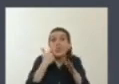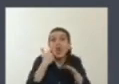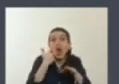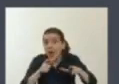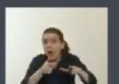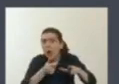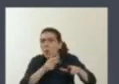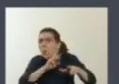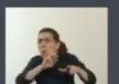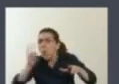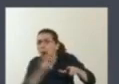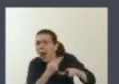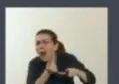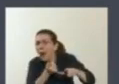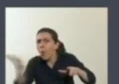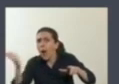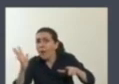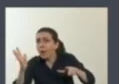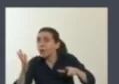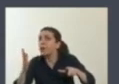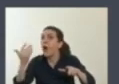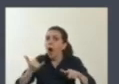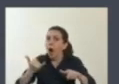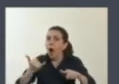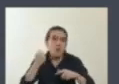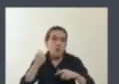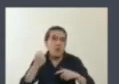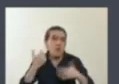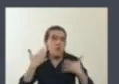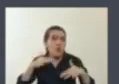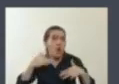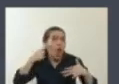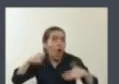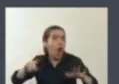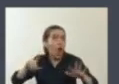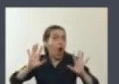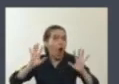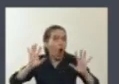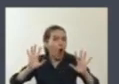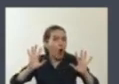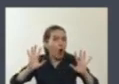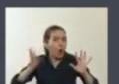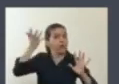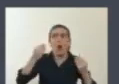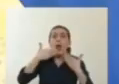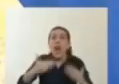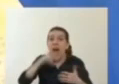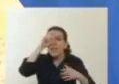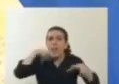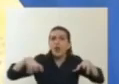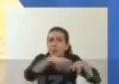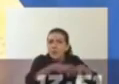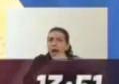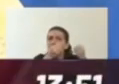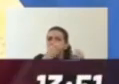seguimos estando en una situación de privilegio. Esto es posible porque el sistema de salud está